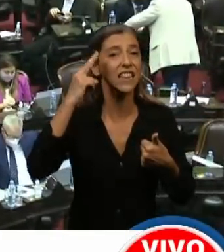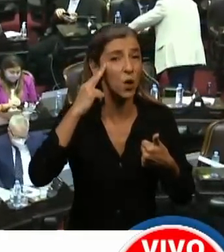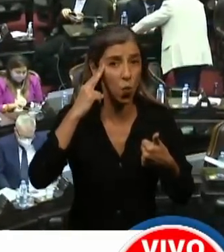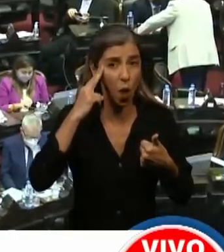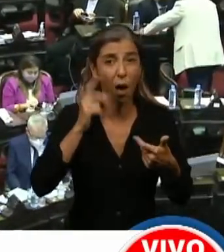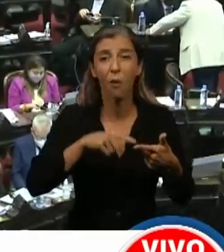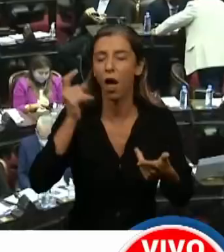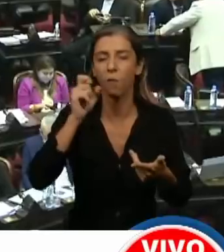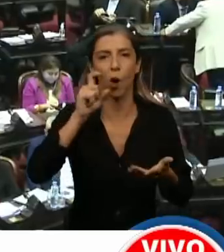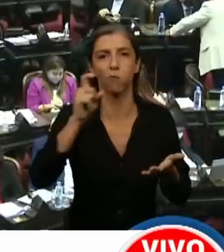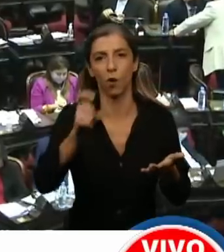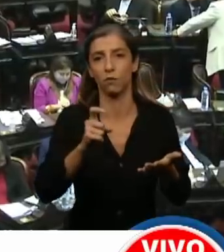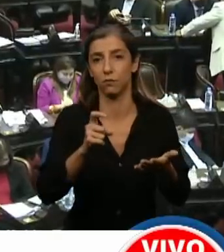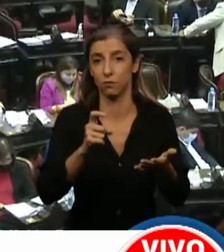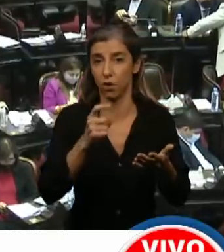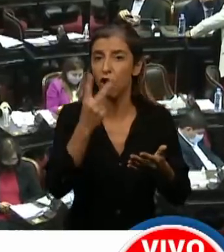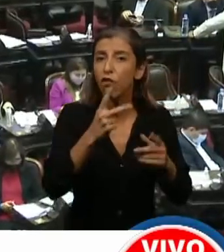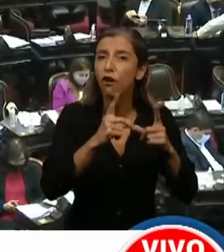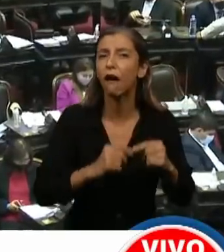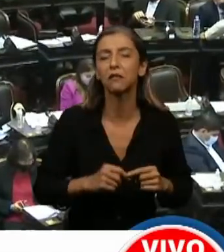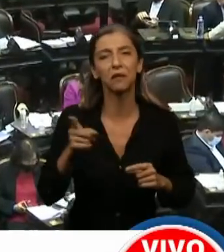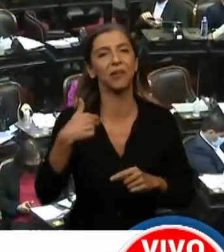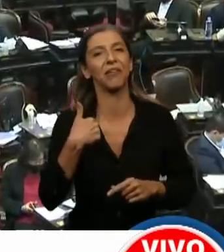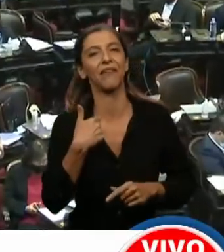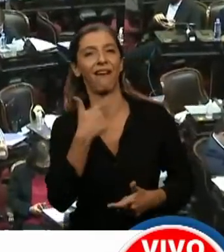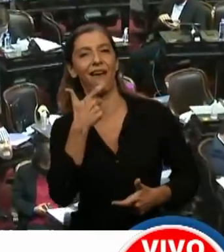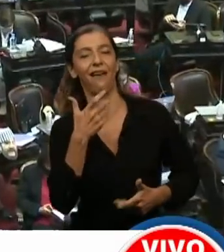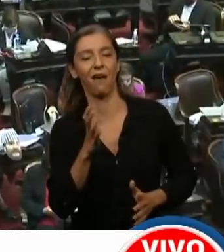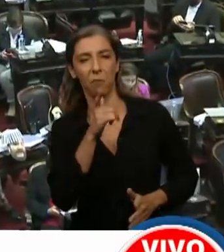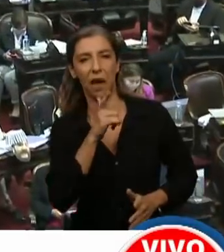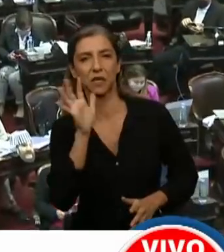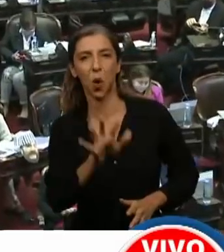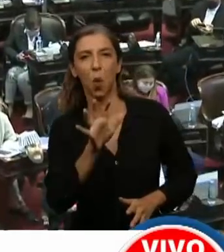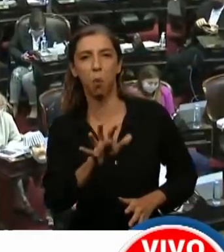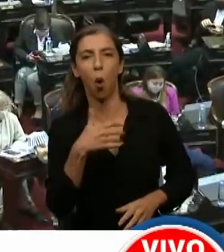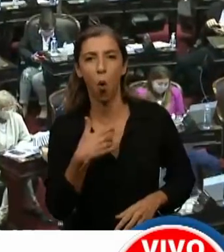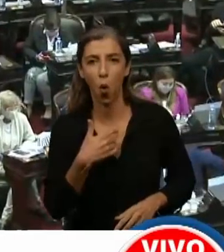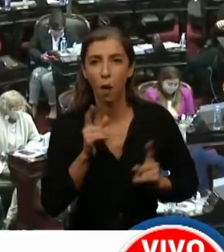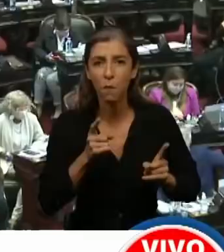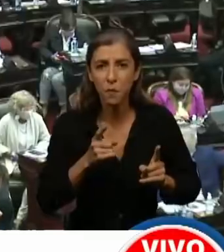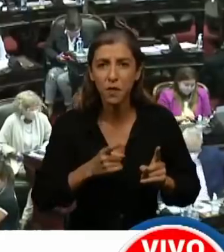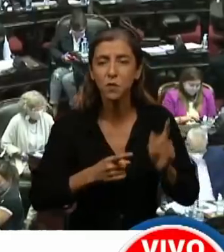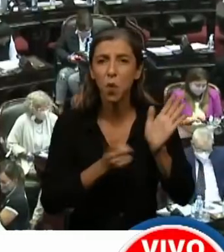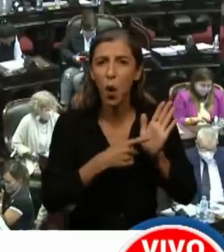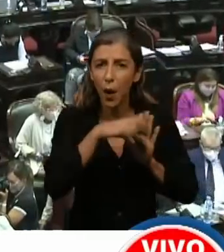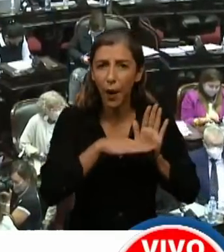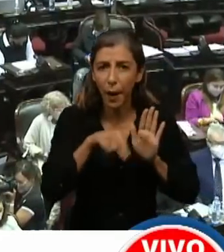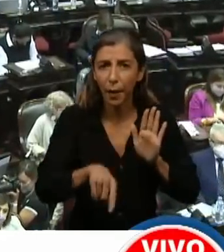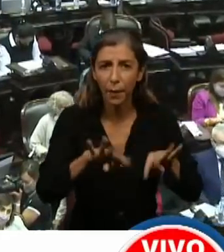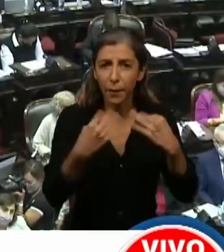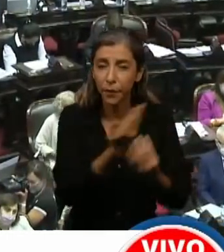Constitución Nacional, se rió de la reglamentación que usted, como presidente de la Cámara